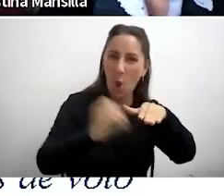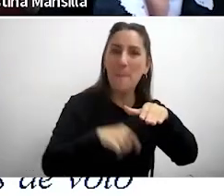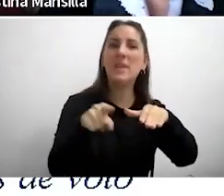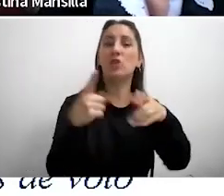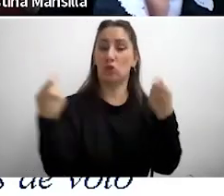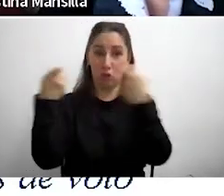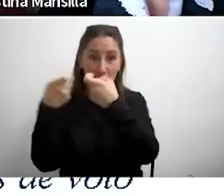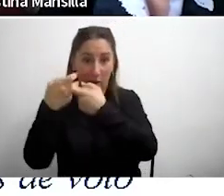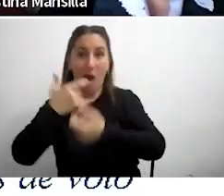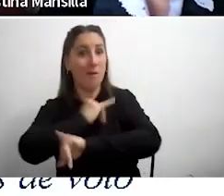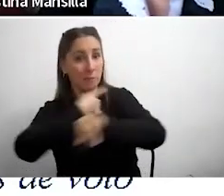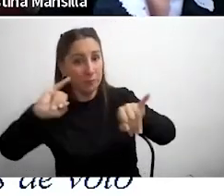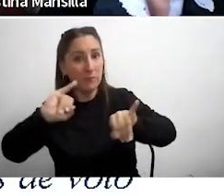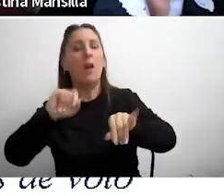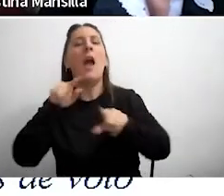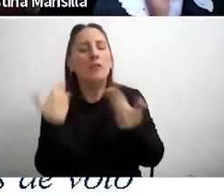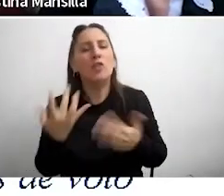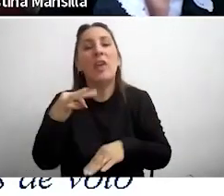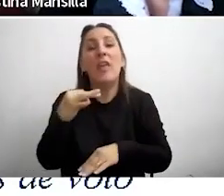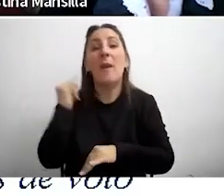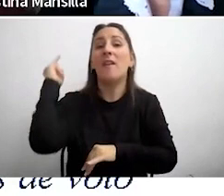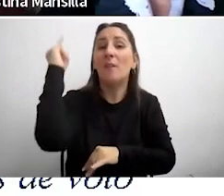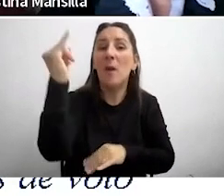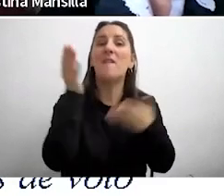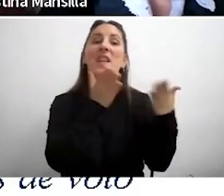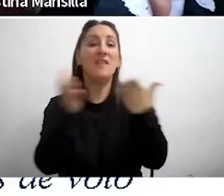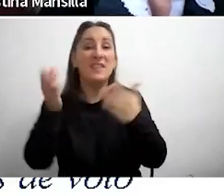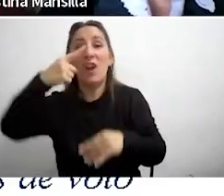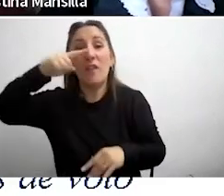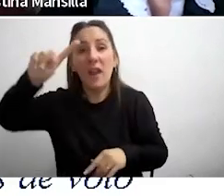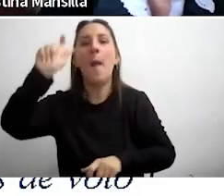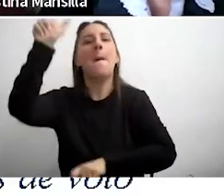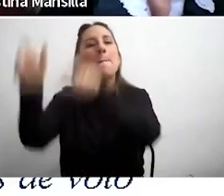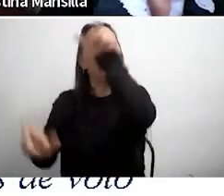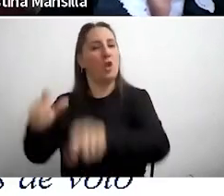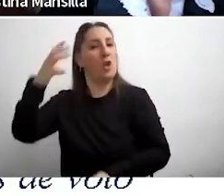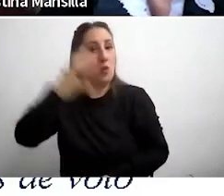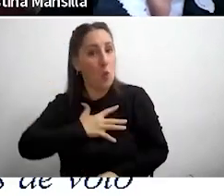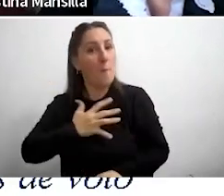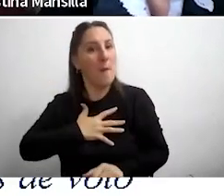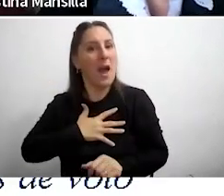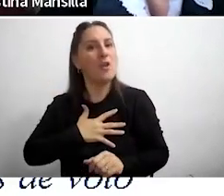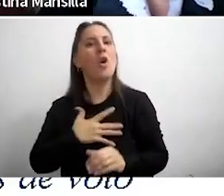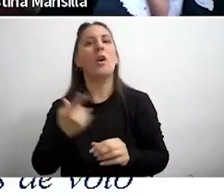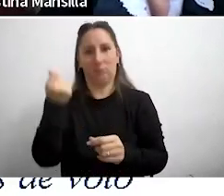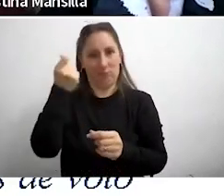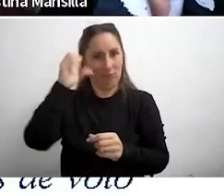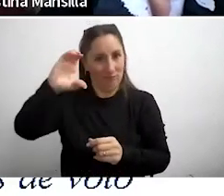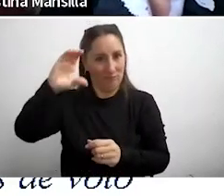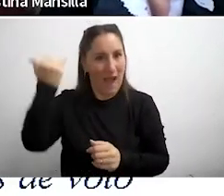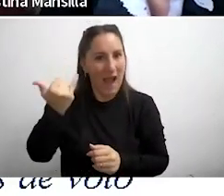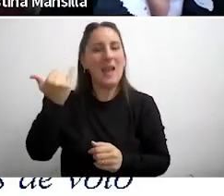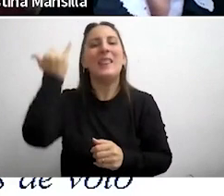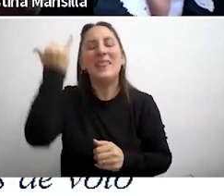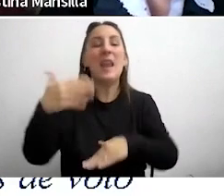sociedad, deberá informar como beneficiario final a las personas humanas titulares del capital que posean